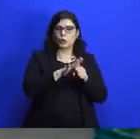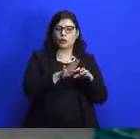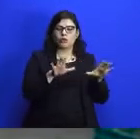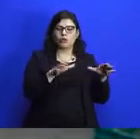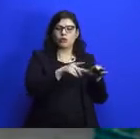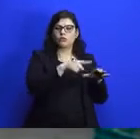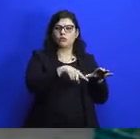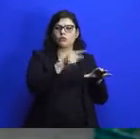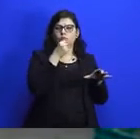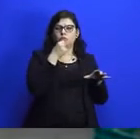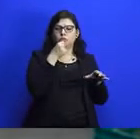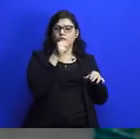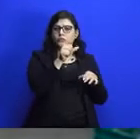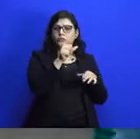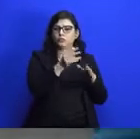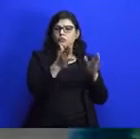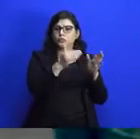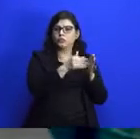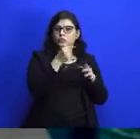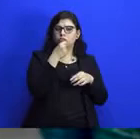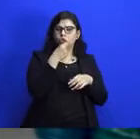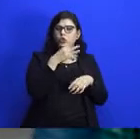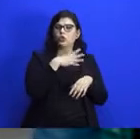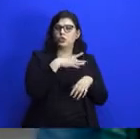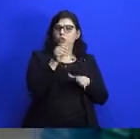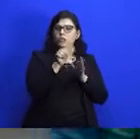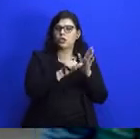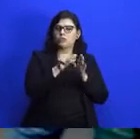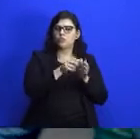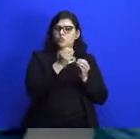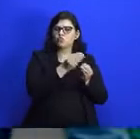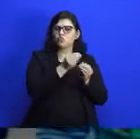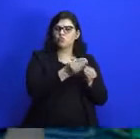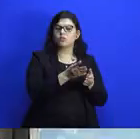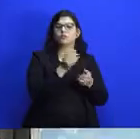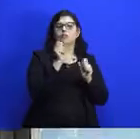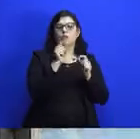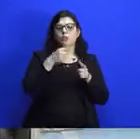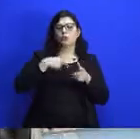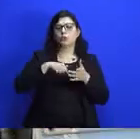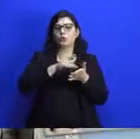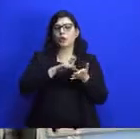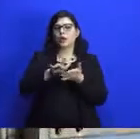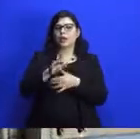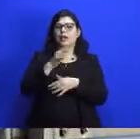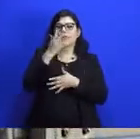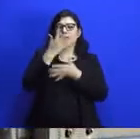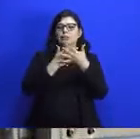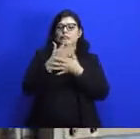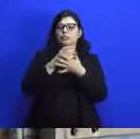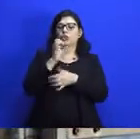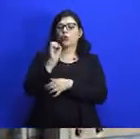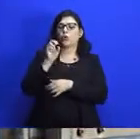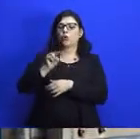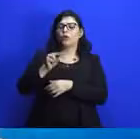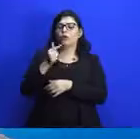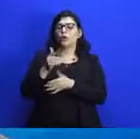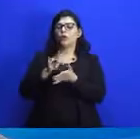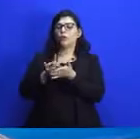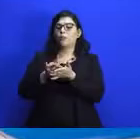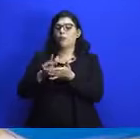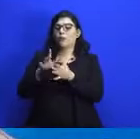ellos que reciben donaciones todos los meses en todo el país. Adicionalmente, apoyamos a 15 ONGs que apoyan a población